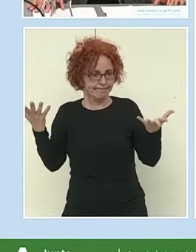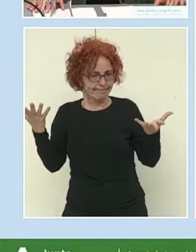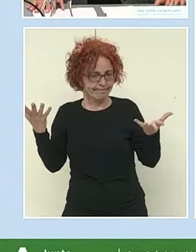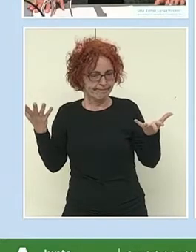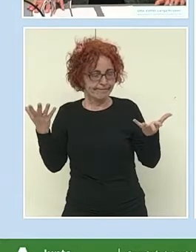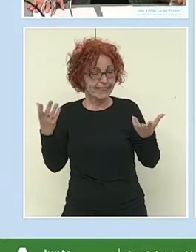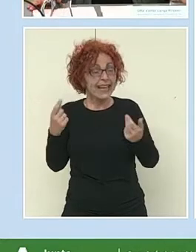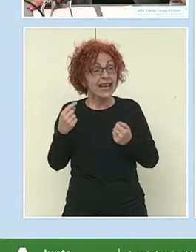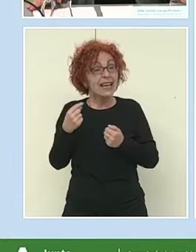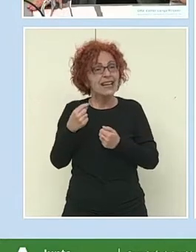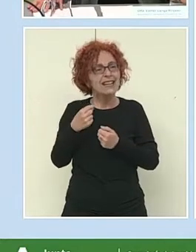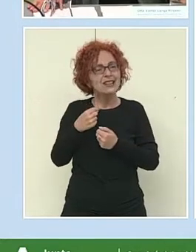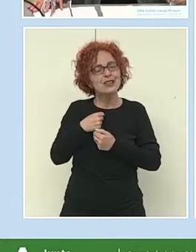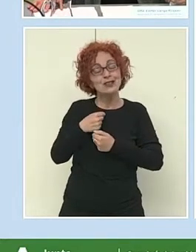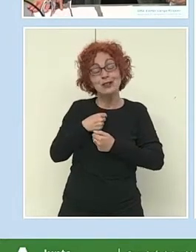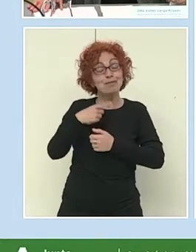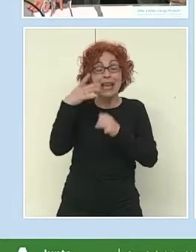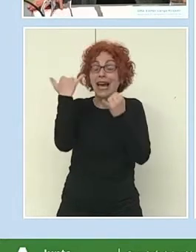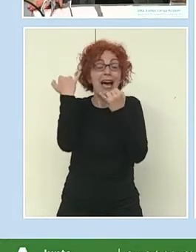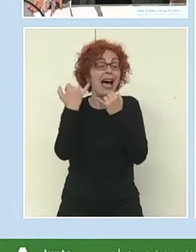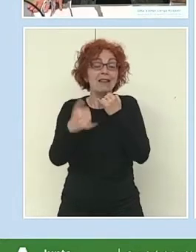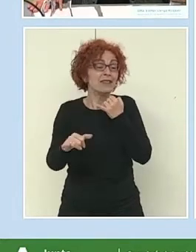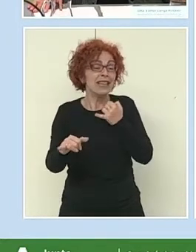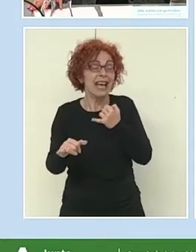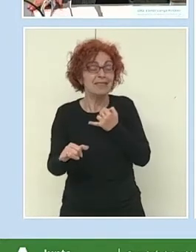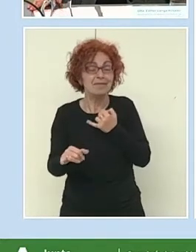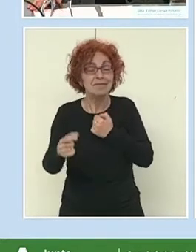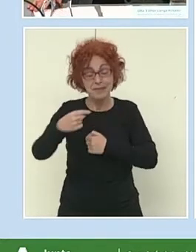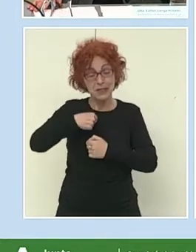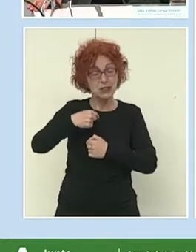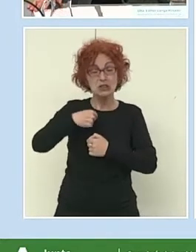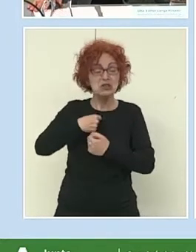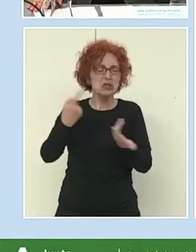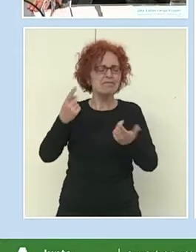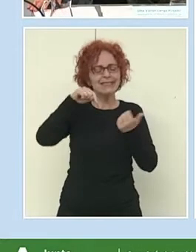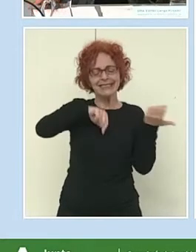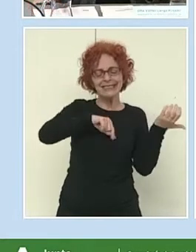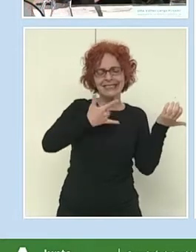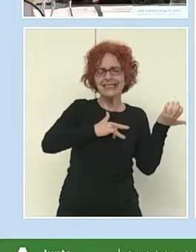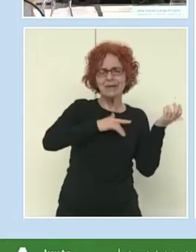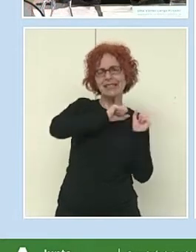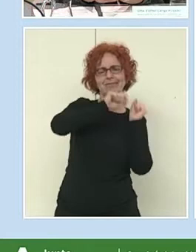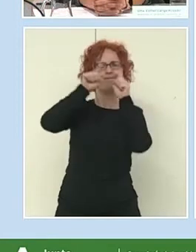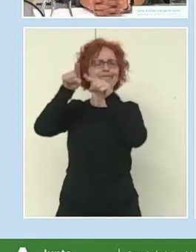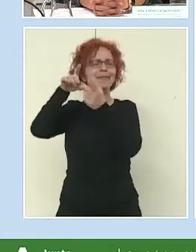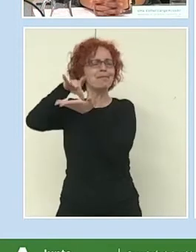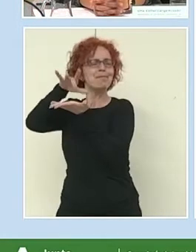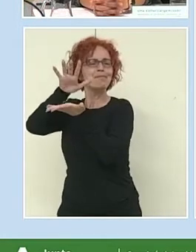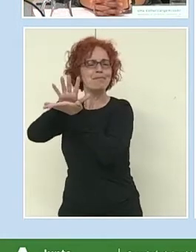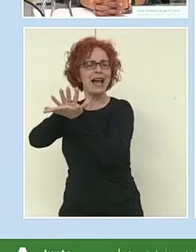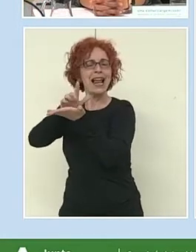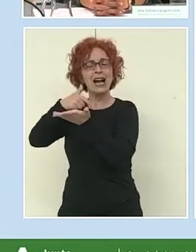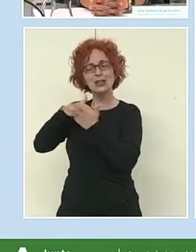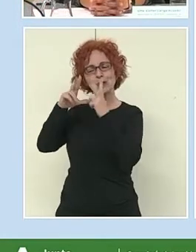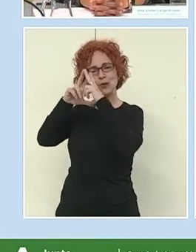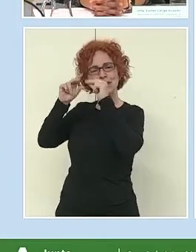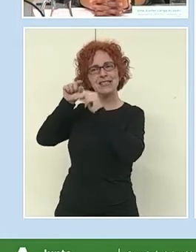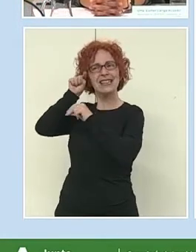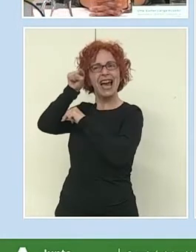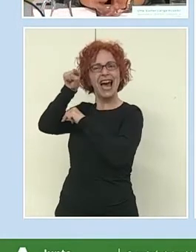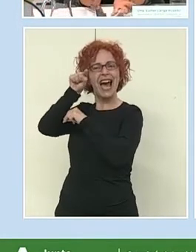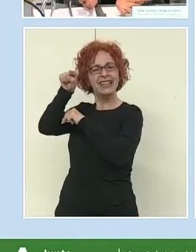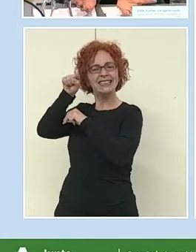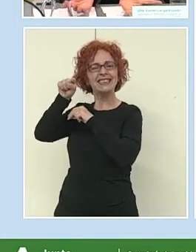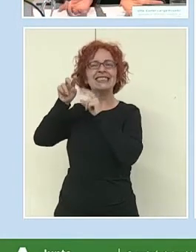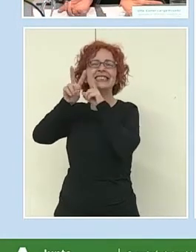¿no? Pero, en fin, el caso es que acabo yéndome a Málaga y acabo eligiendo la especialidad